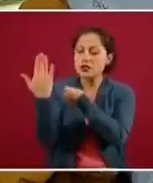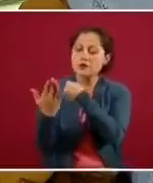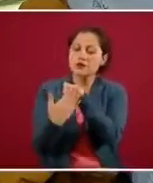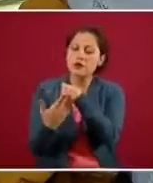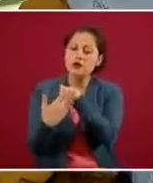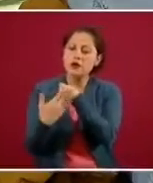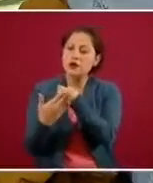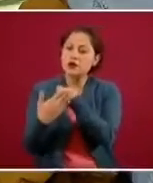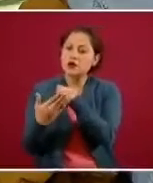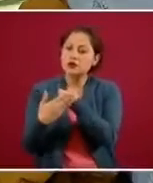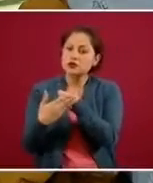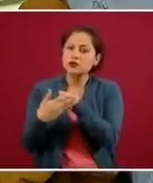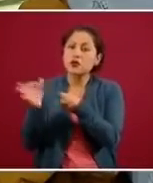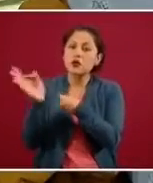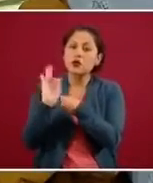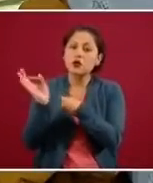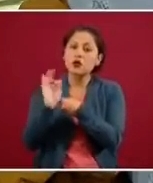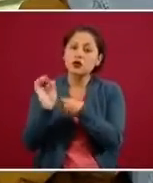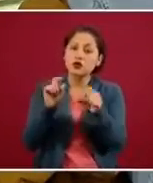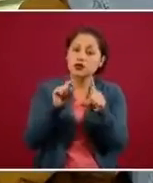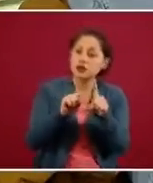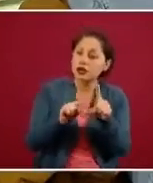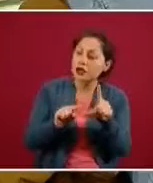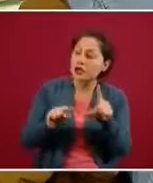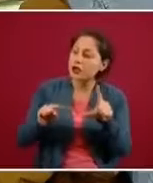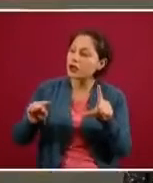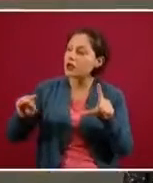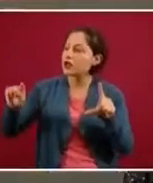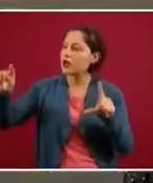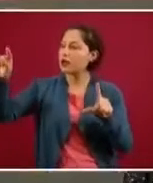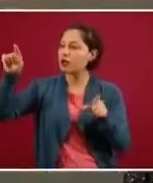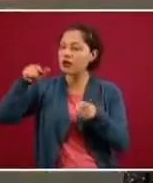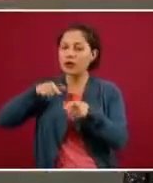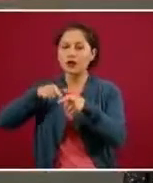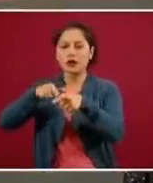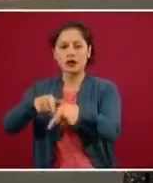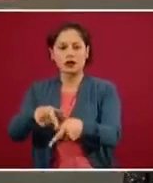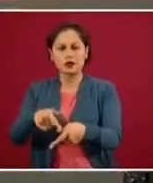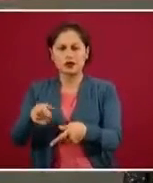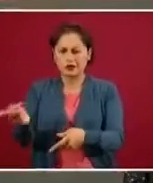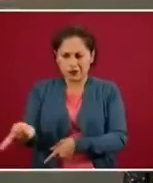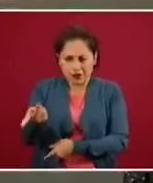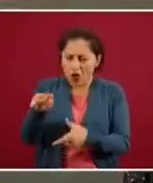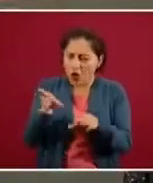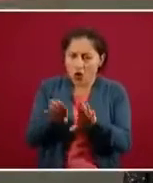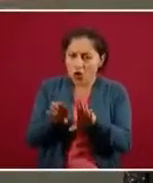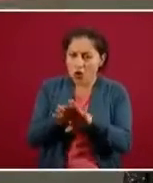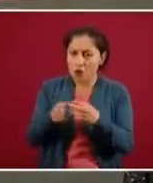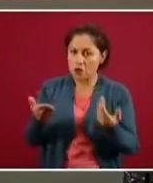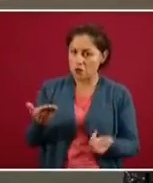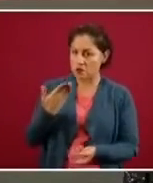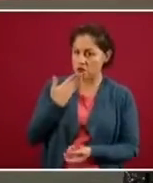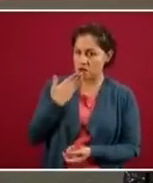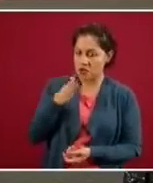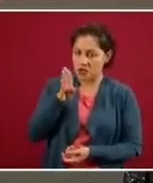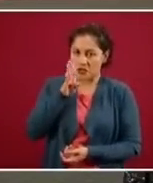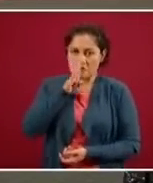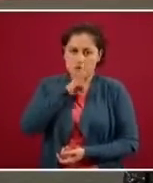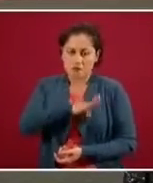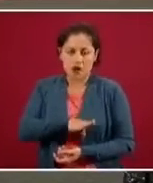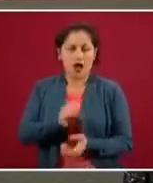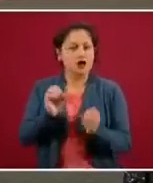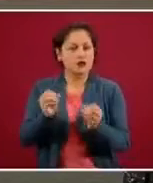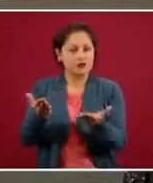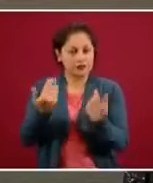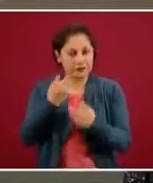de alargar la curva, más o menos cómo van. ¿Cómo va? Si vamos más bien, mal o algo